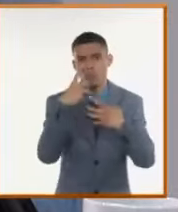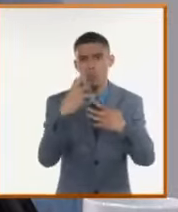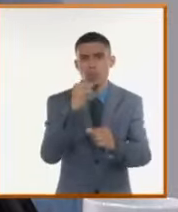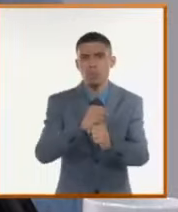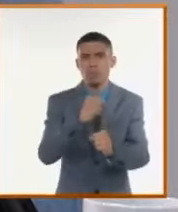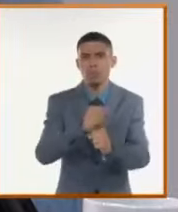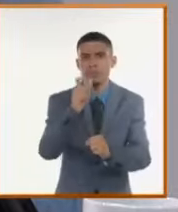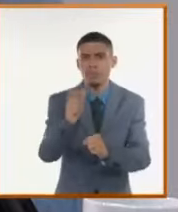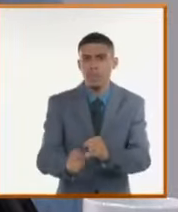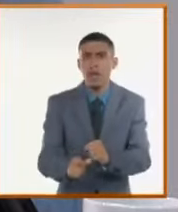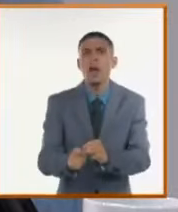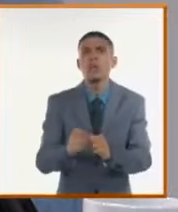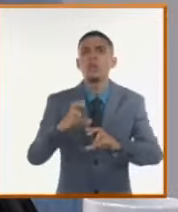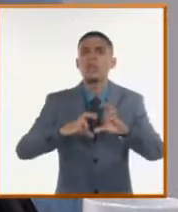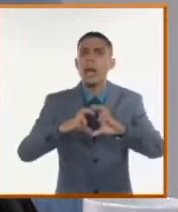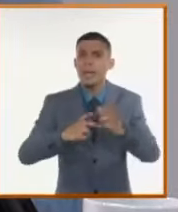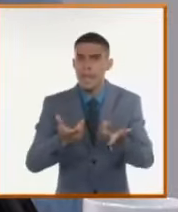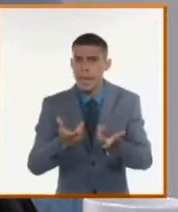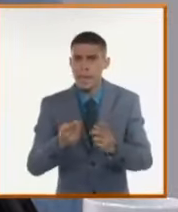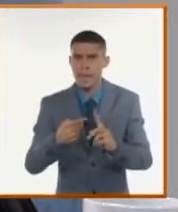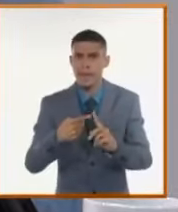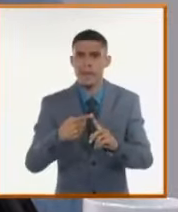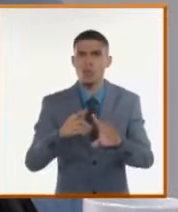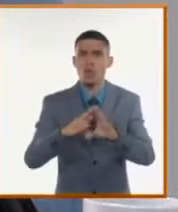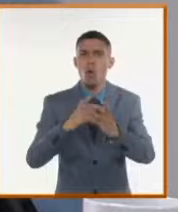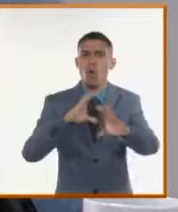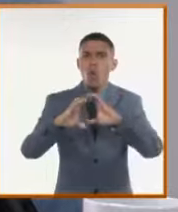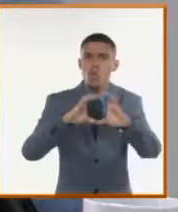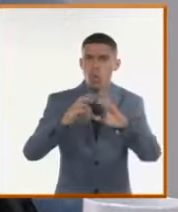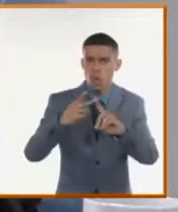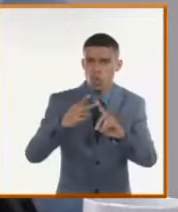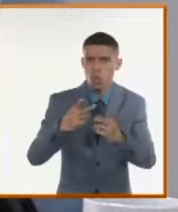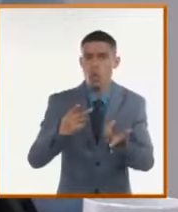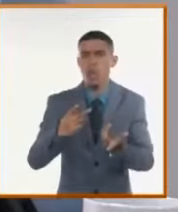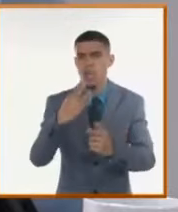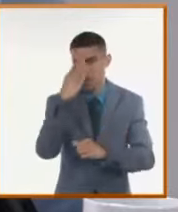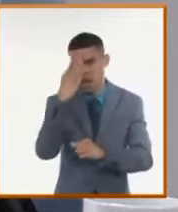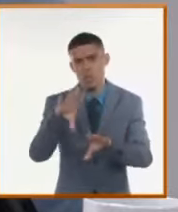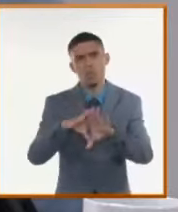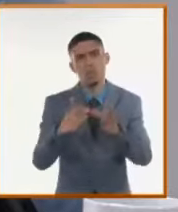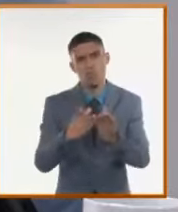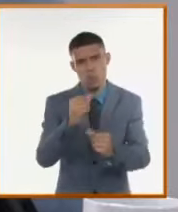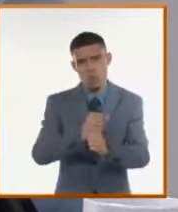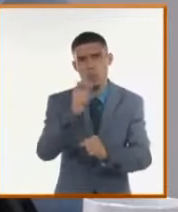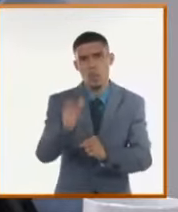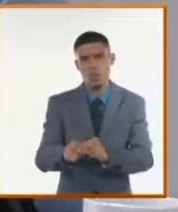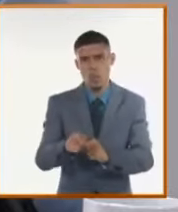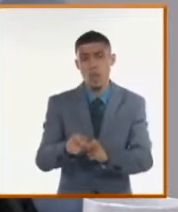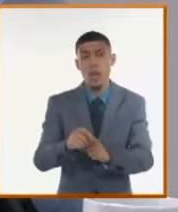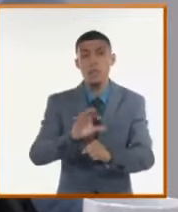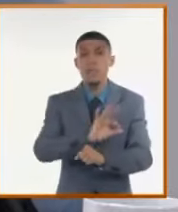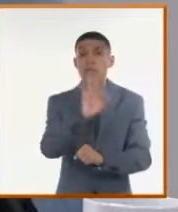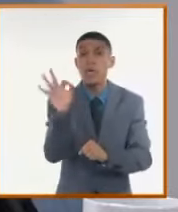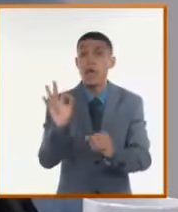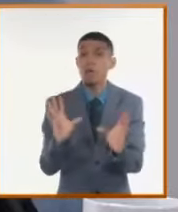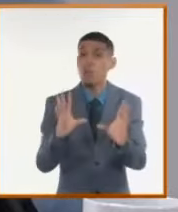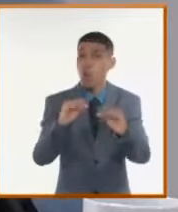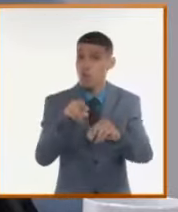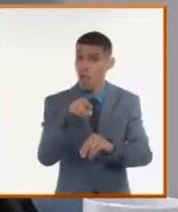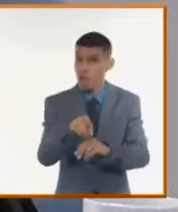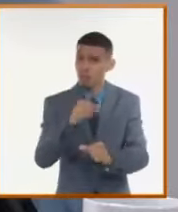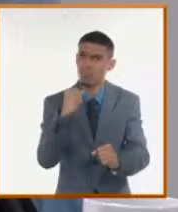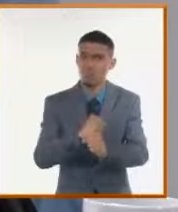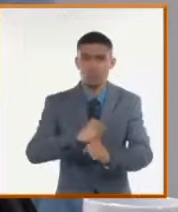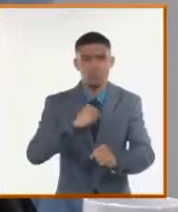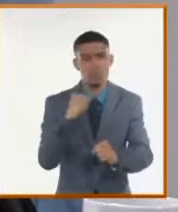talleres los trabajadores de Villa lo que tiene que ver con las comunicaciones es decir que hay un sin número de de trabajadores que están día y noche tratando de de mantener y